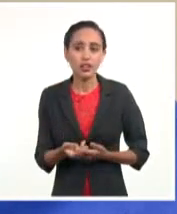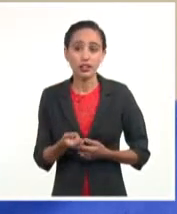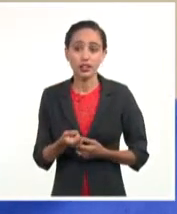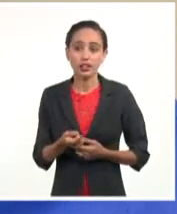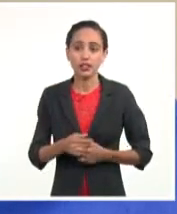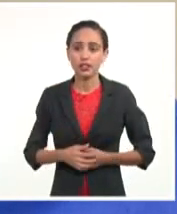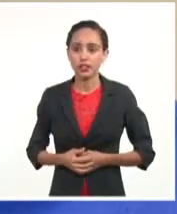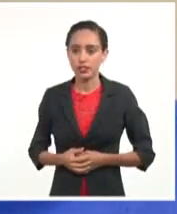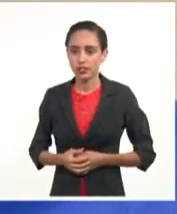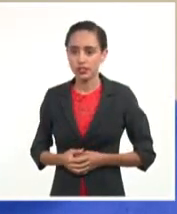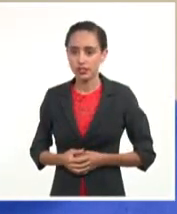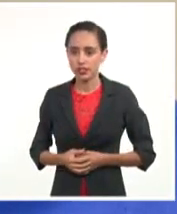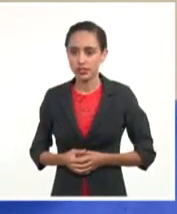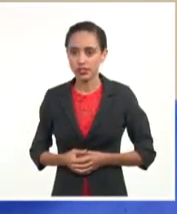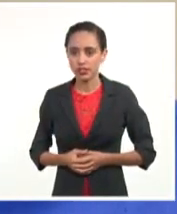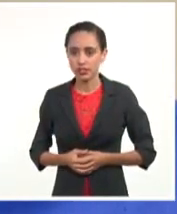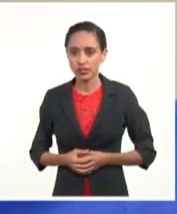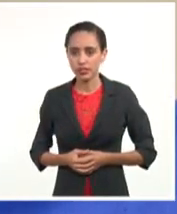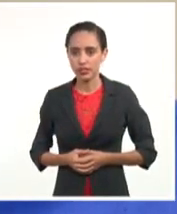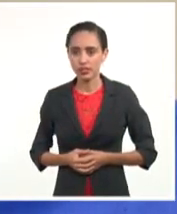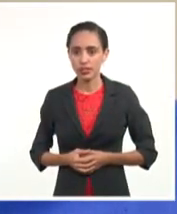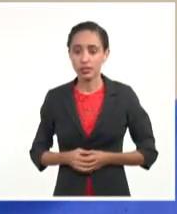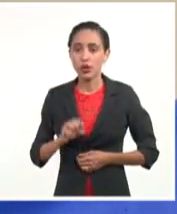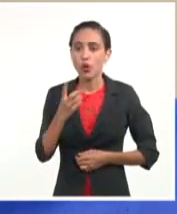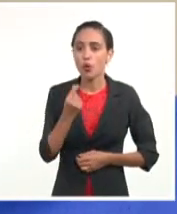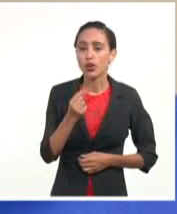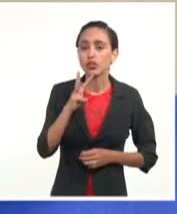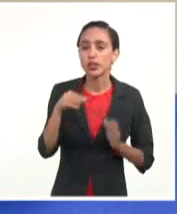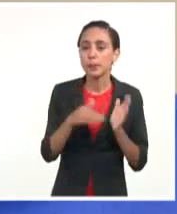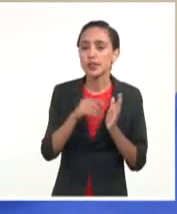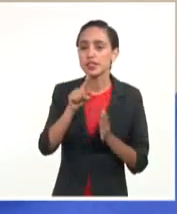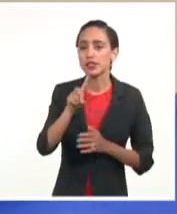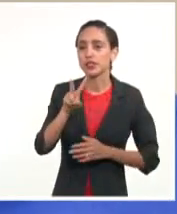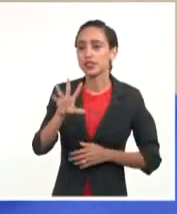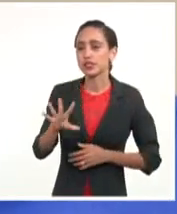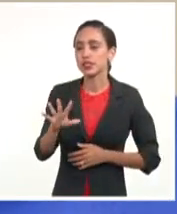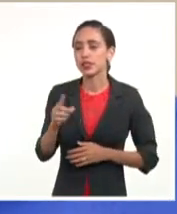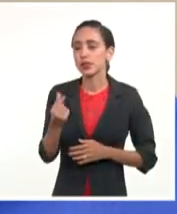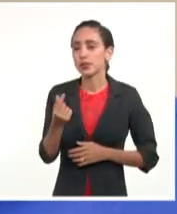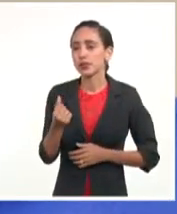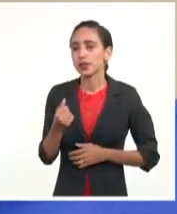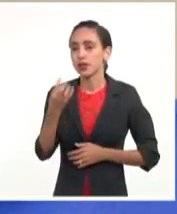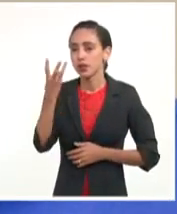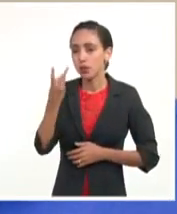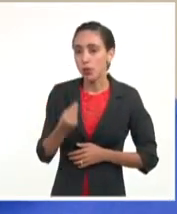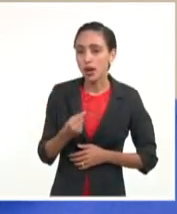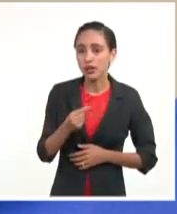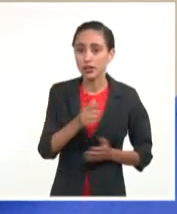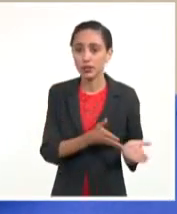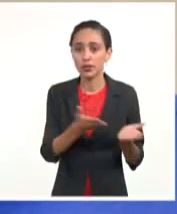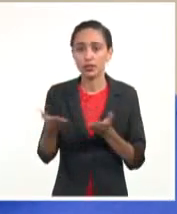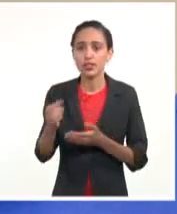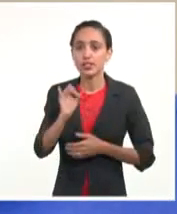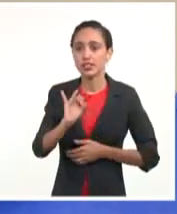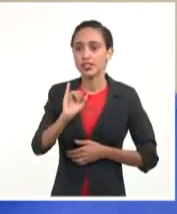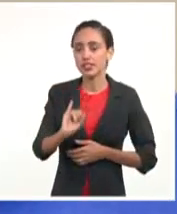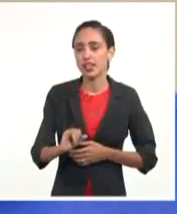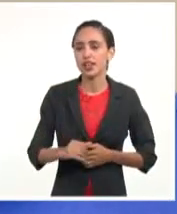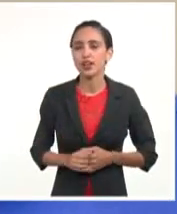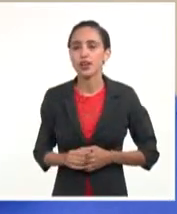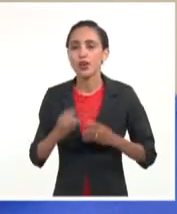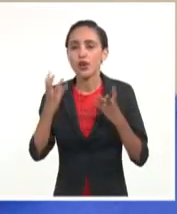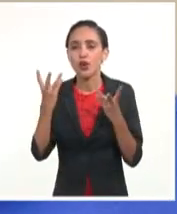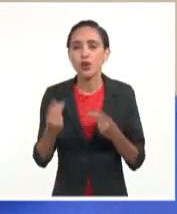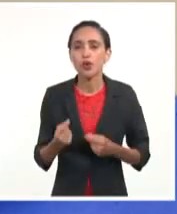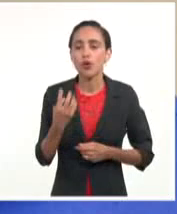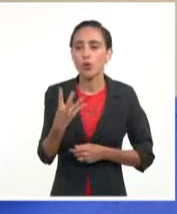ingleses. ¿Qué vale un motor de esos? 3.125 pesos. ¿Cuántos aspersores mueve cada motor? 76. ¿Cuántos mueven